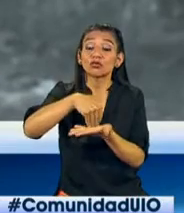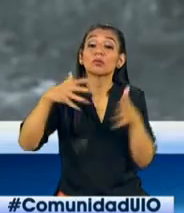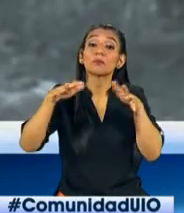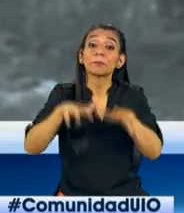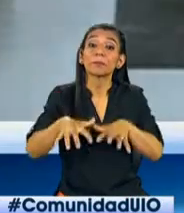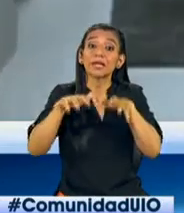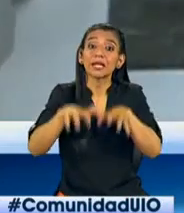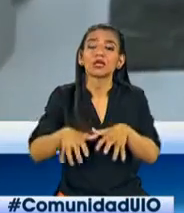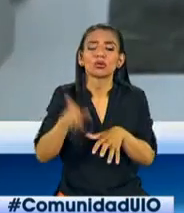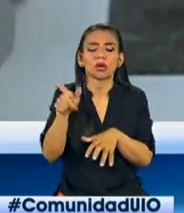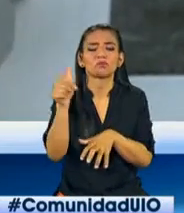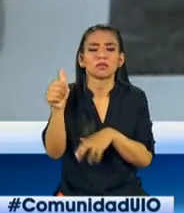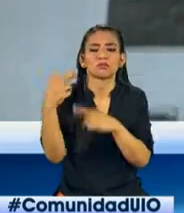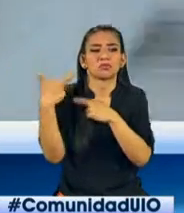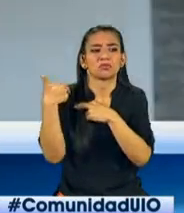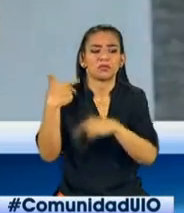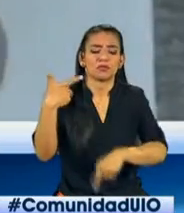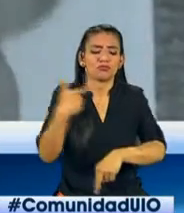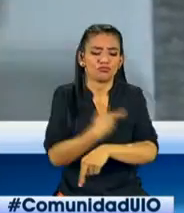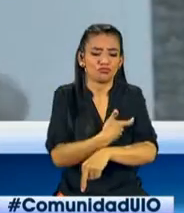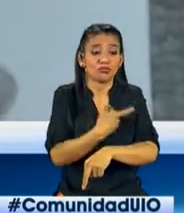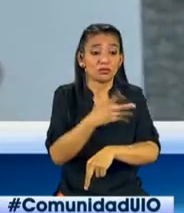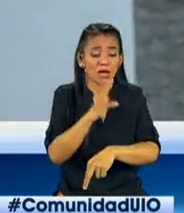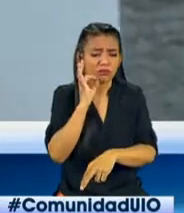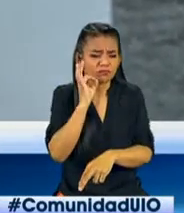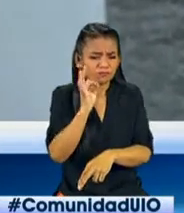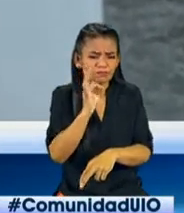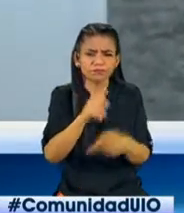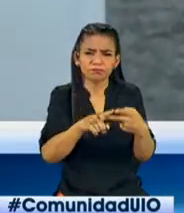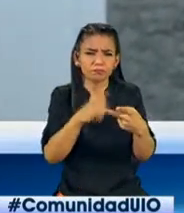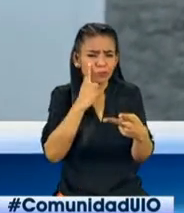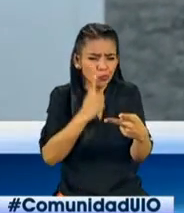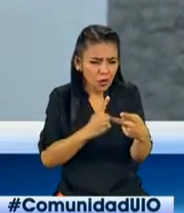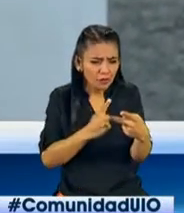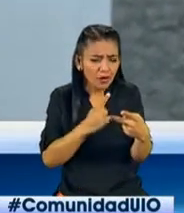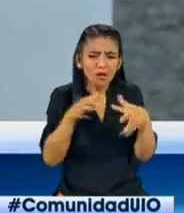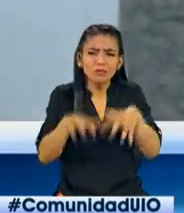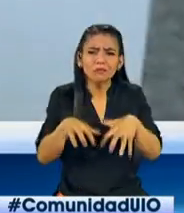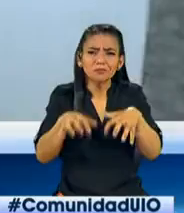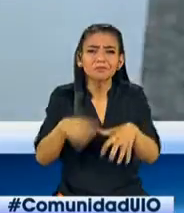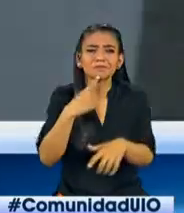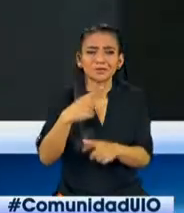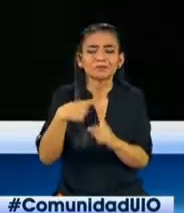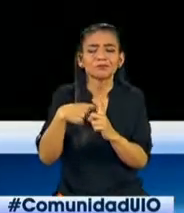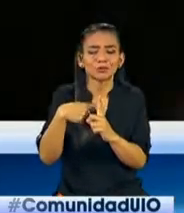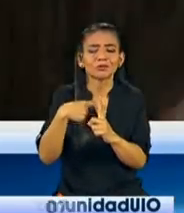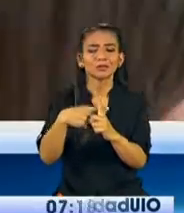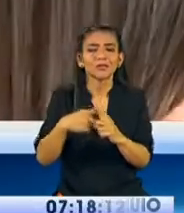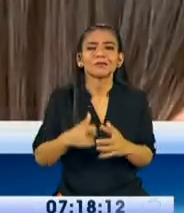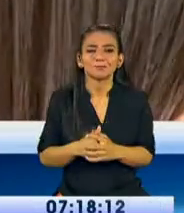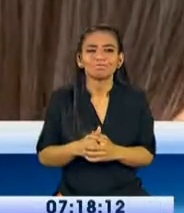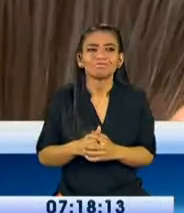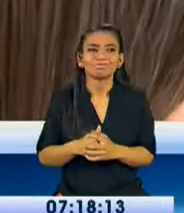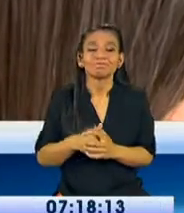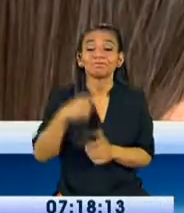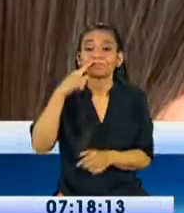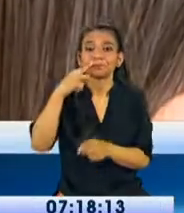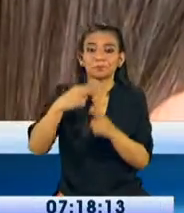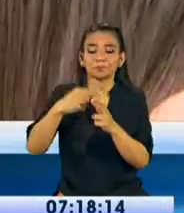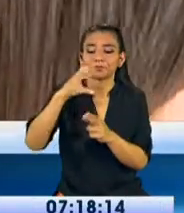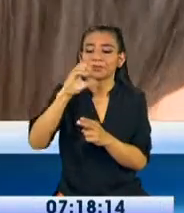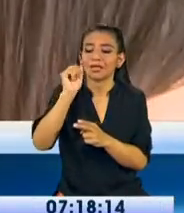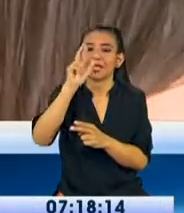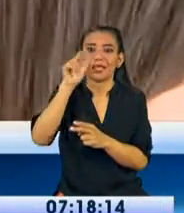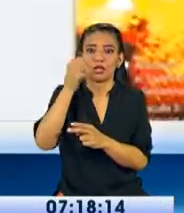Nacional fue el encargado de realizar las pruebas de agresividad al animal, las cuales resultaron positivas. Para Carlos Realpe, coordinador